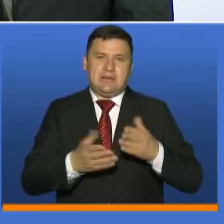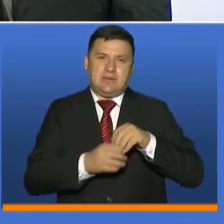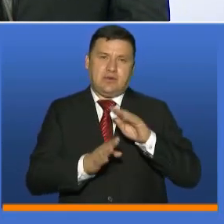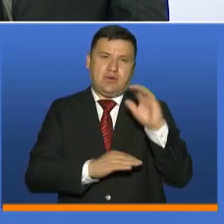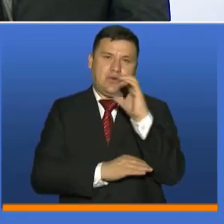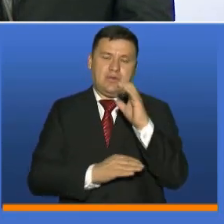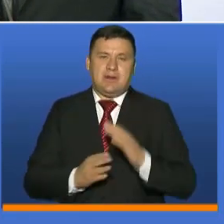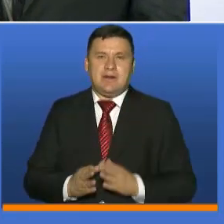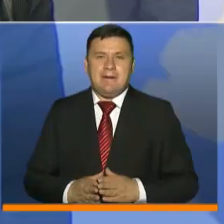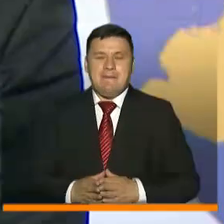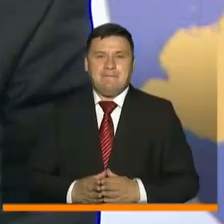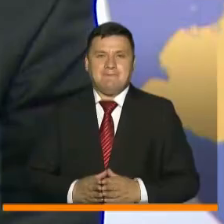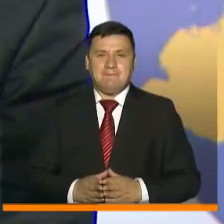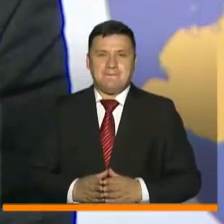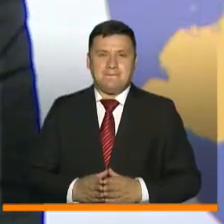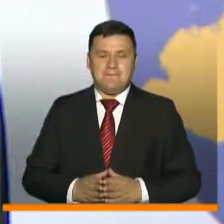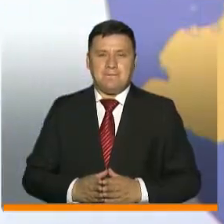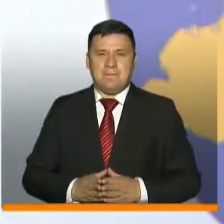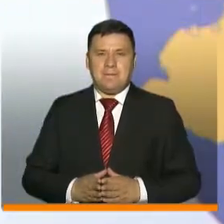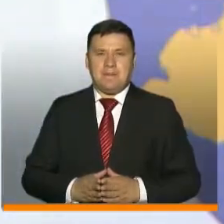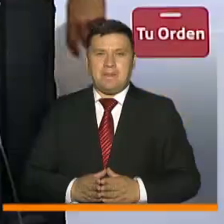país.